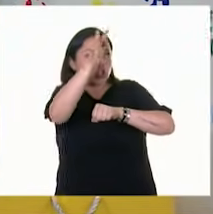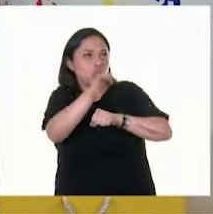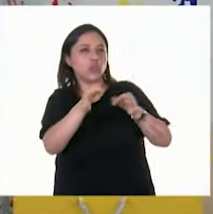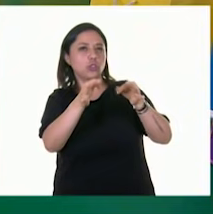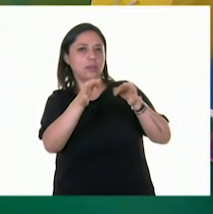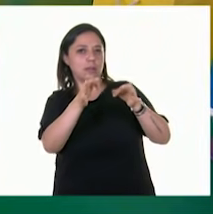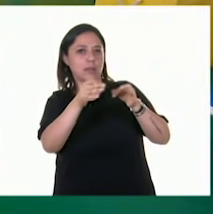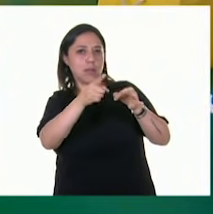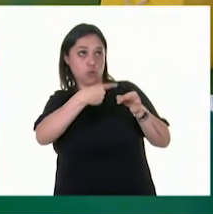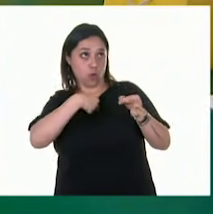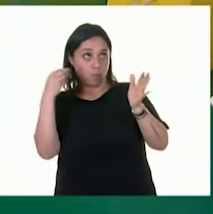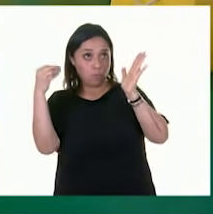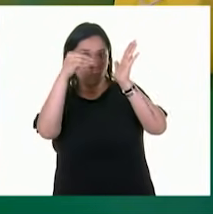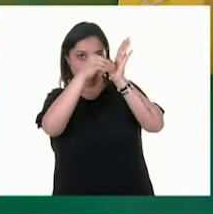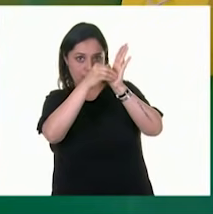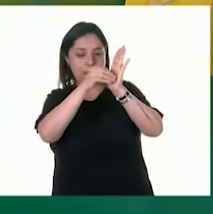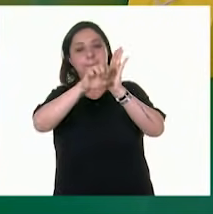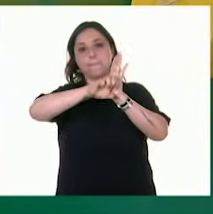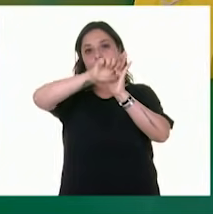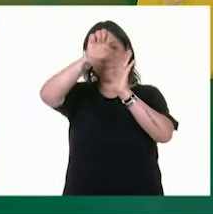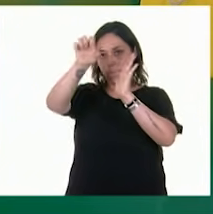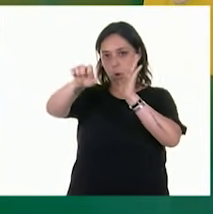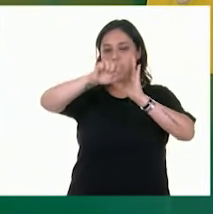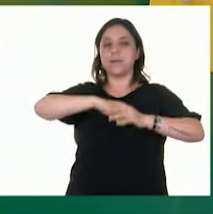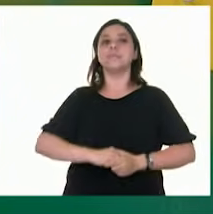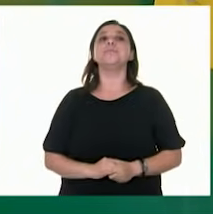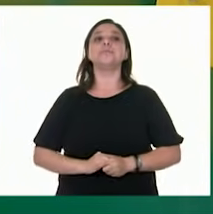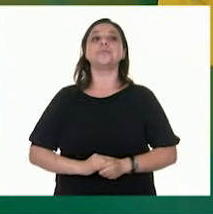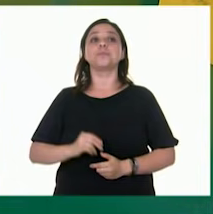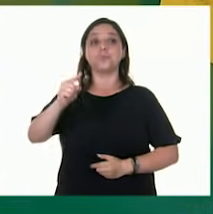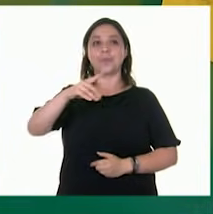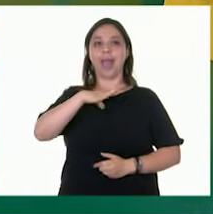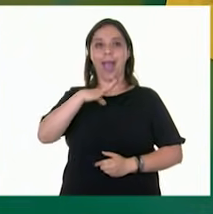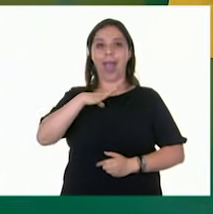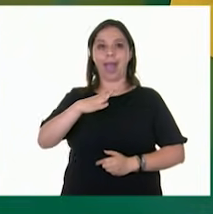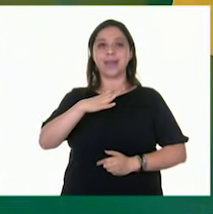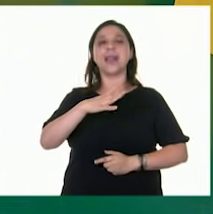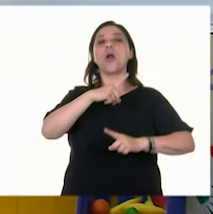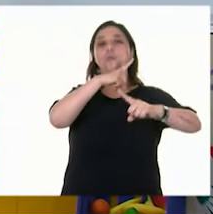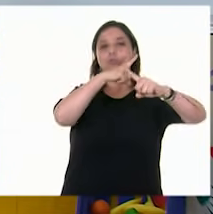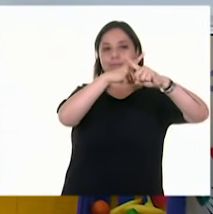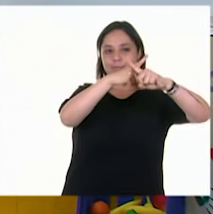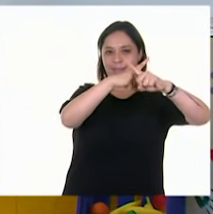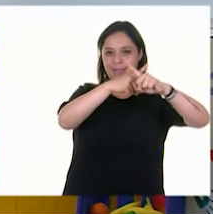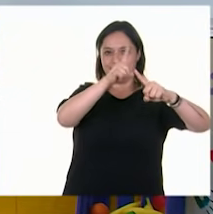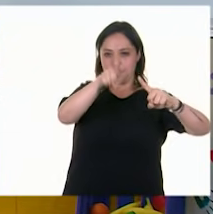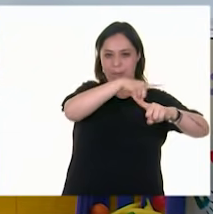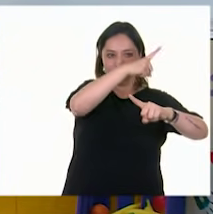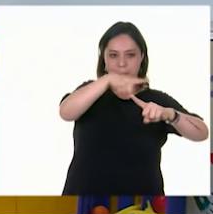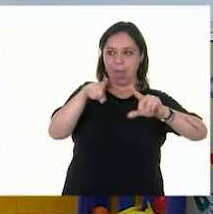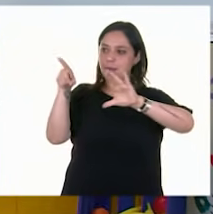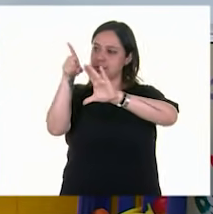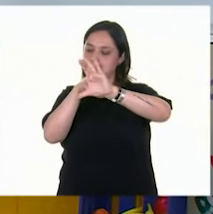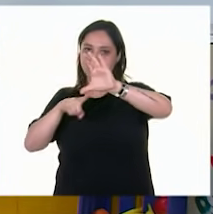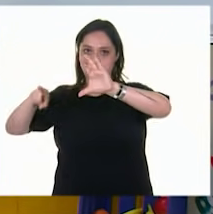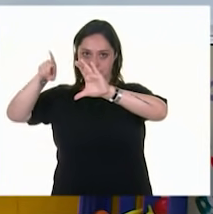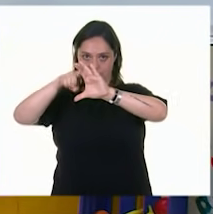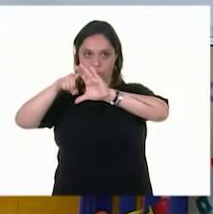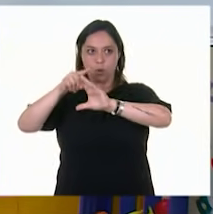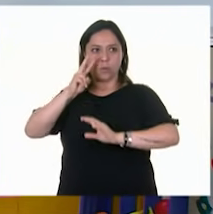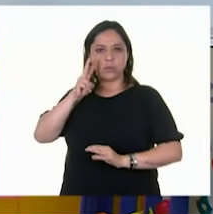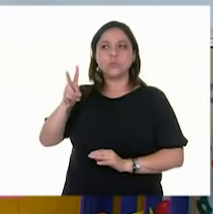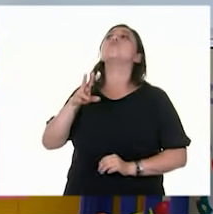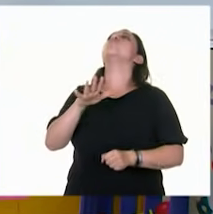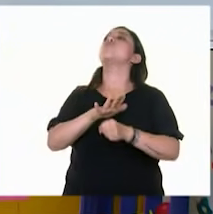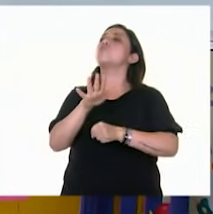ejemplo, yo aquí tengo nuestro tache y nuestro círculo. Perfecto. Aquí tenemos estos dos. ¿Qué quieres tú,